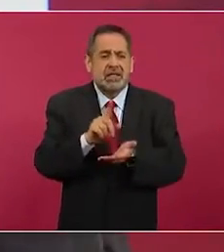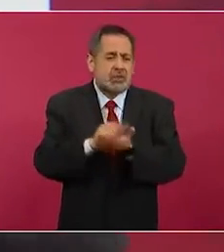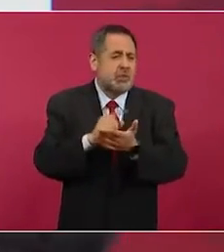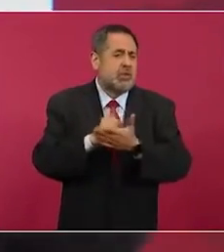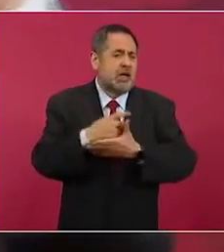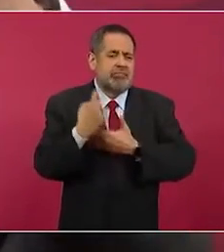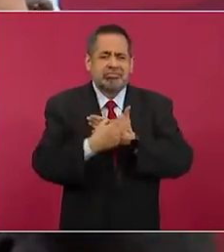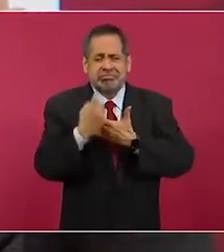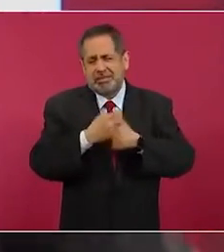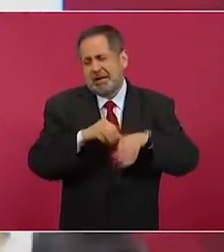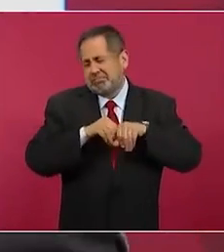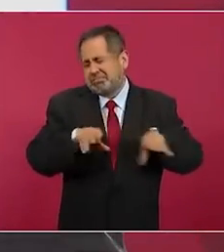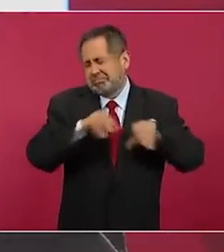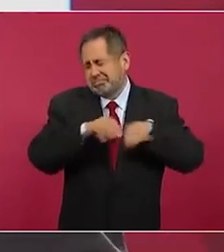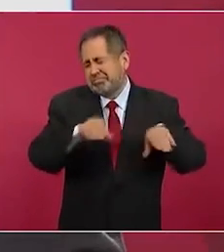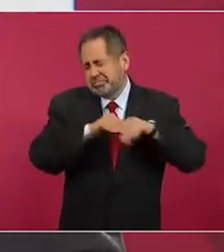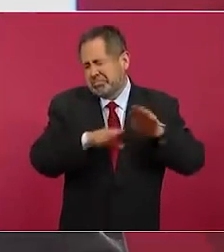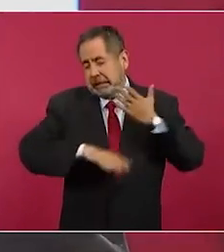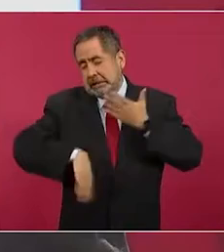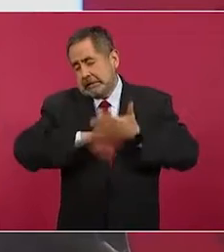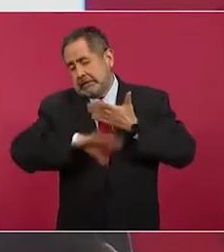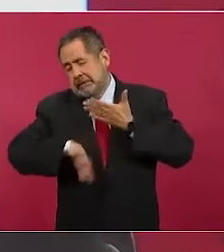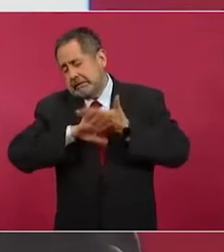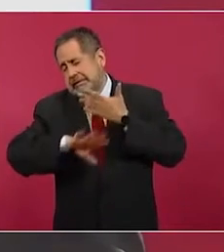trending topic,